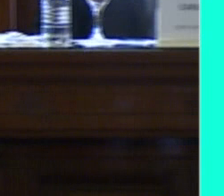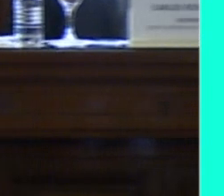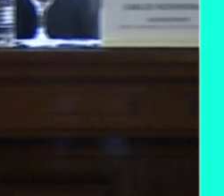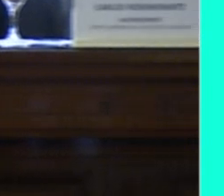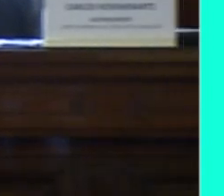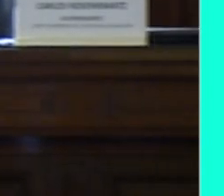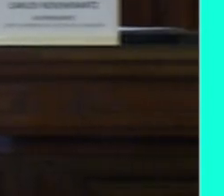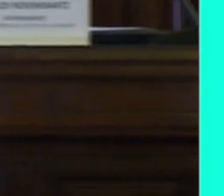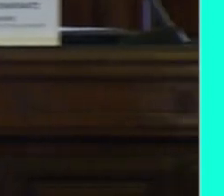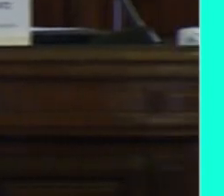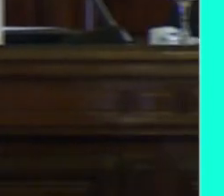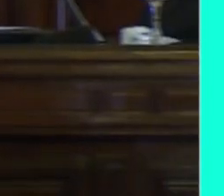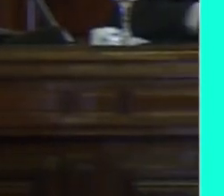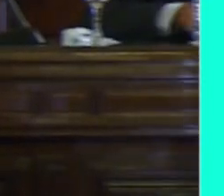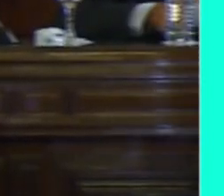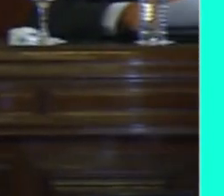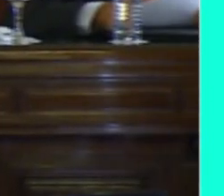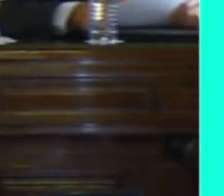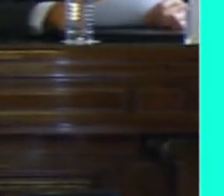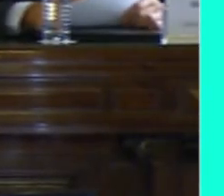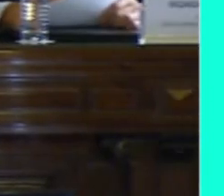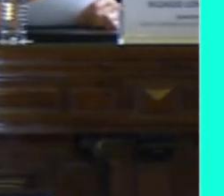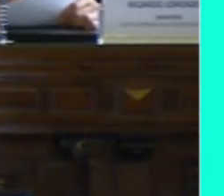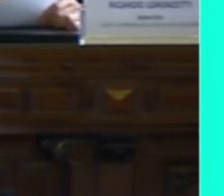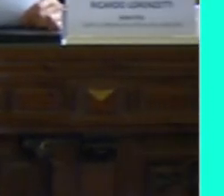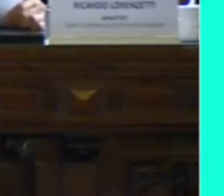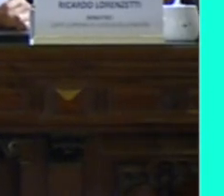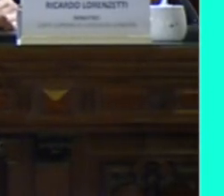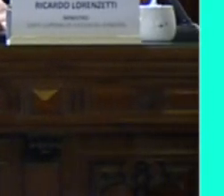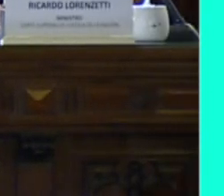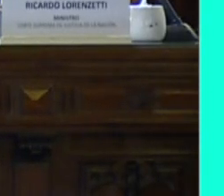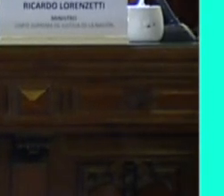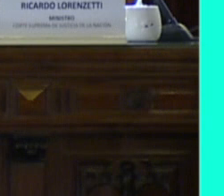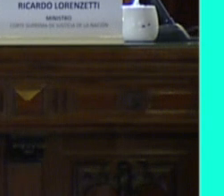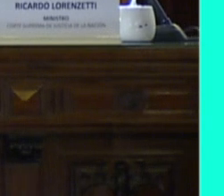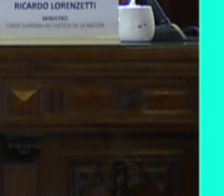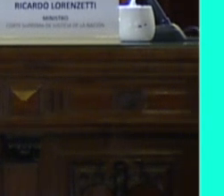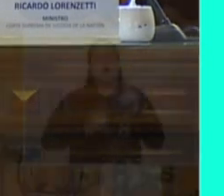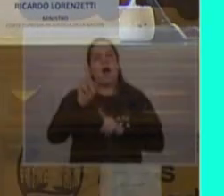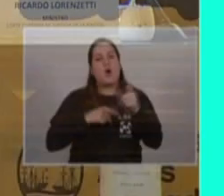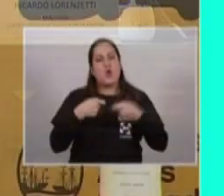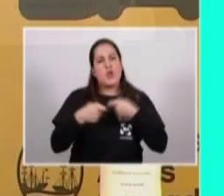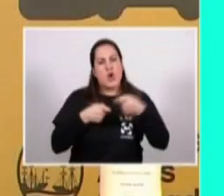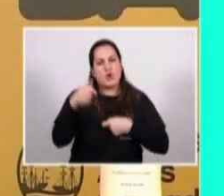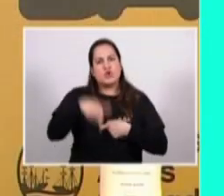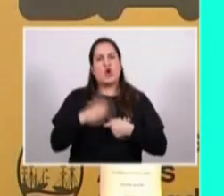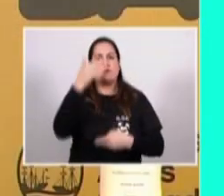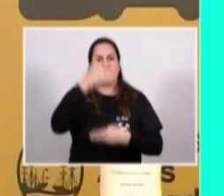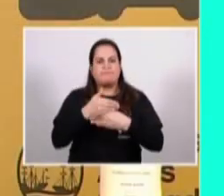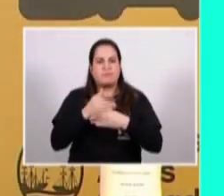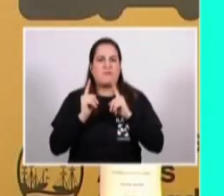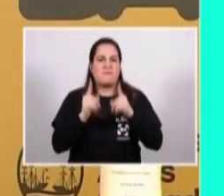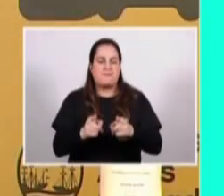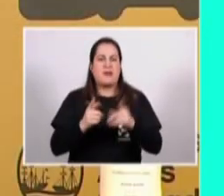dependerá de la Corte si acepta los bonos como medio de pago o si ratifica que debe hacerse la